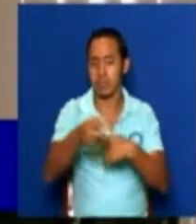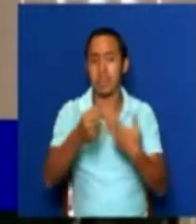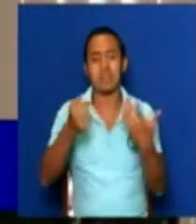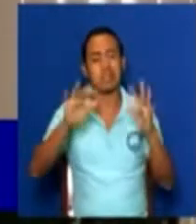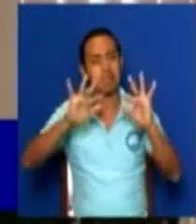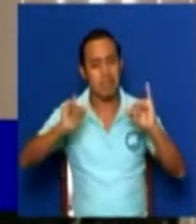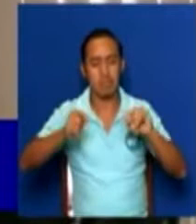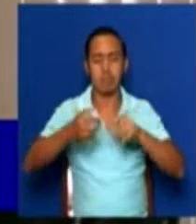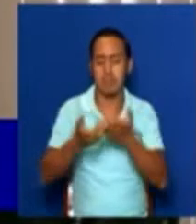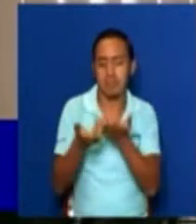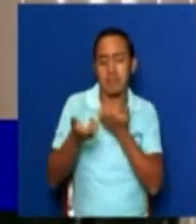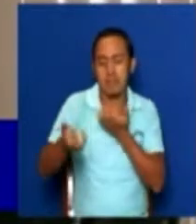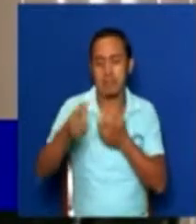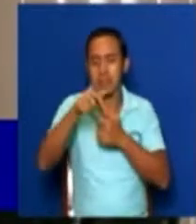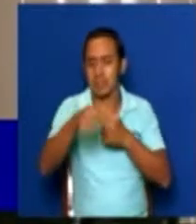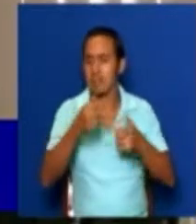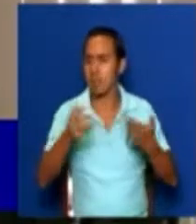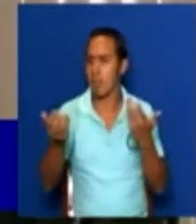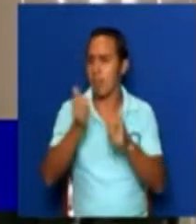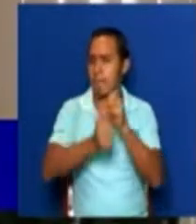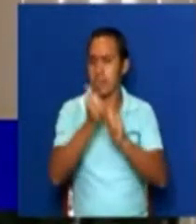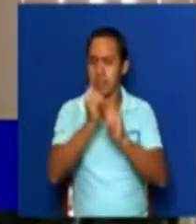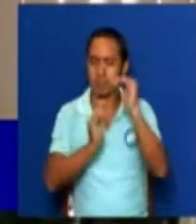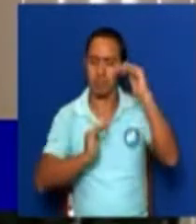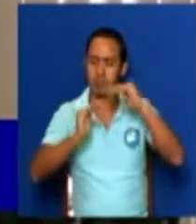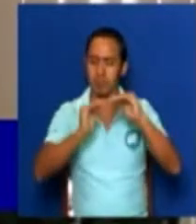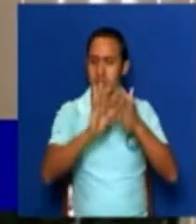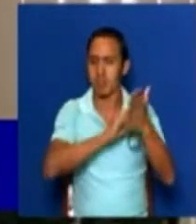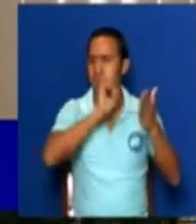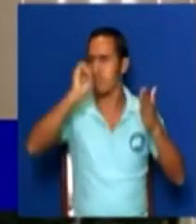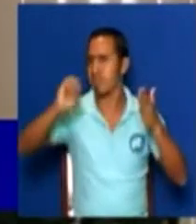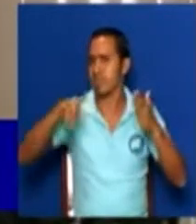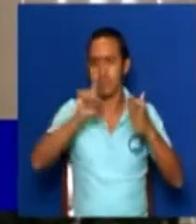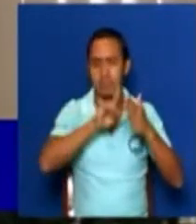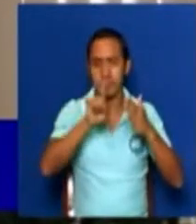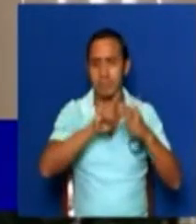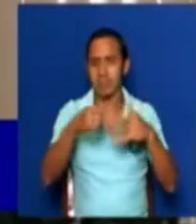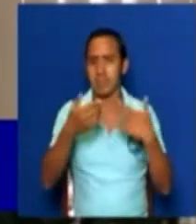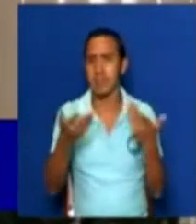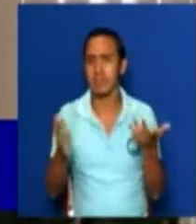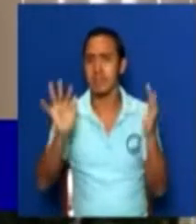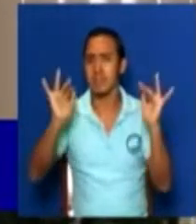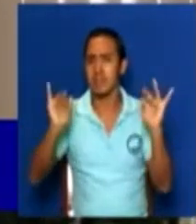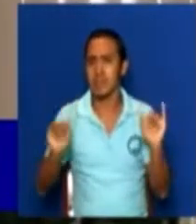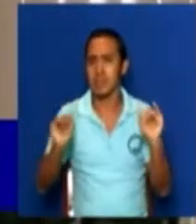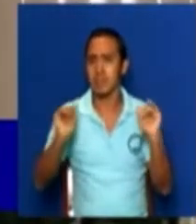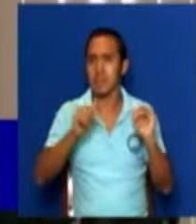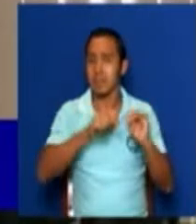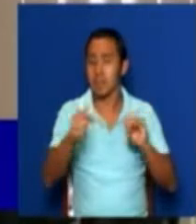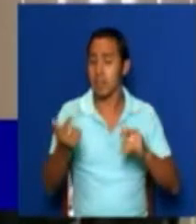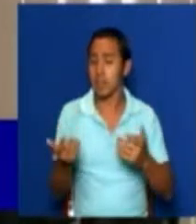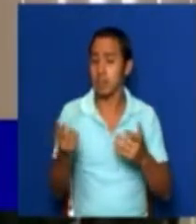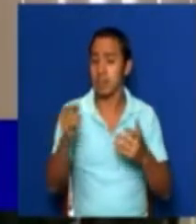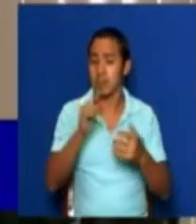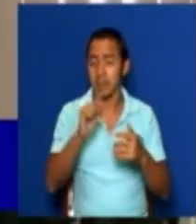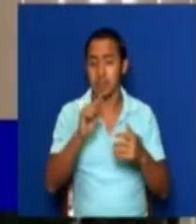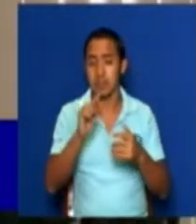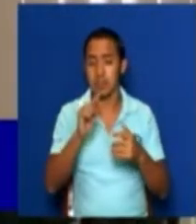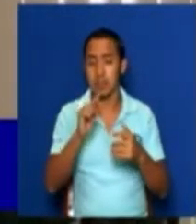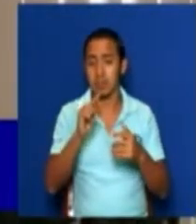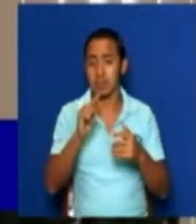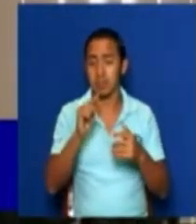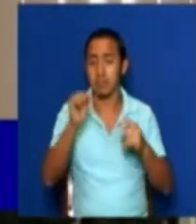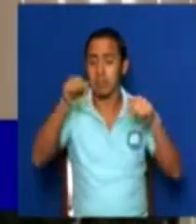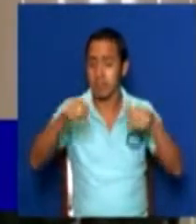rompiendo esas brechas y esos eliminando esos obstáculos que, lamentablemente, debo decir, no debería de ser. Y